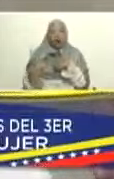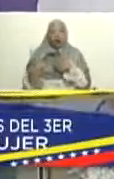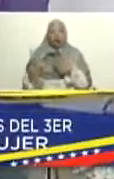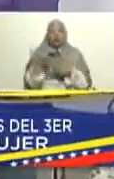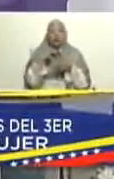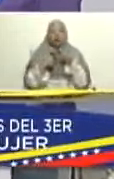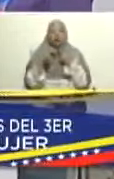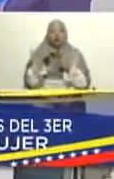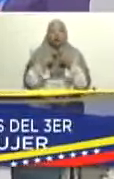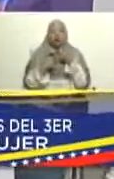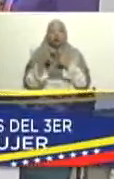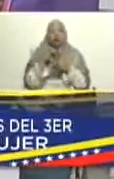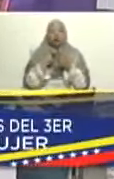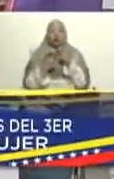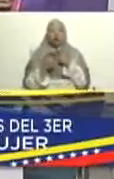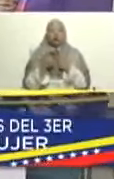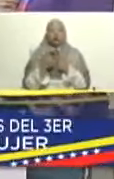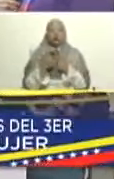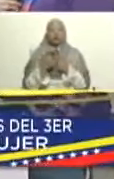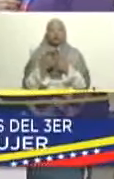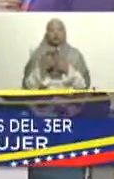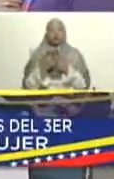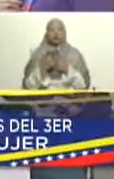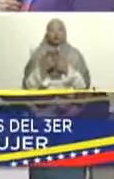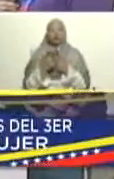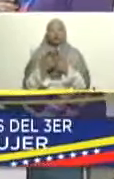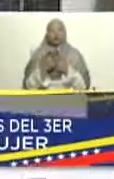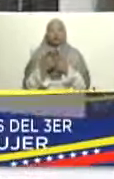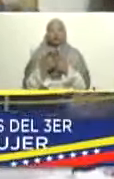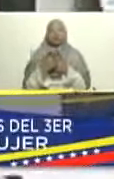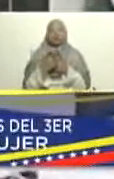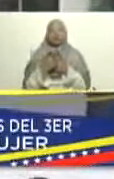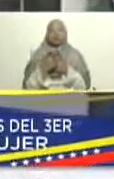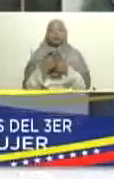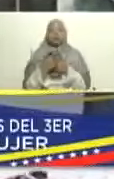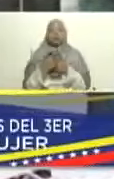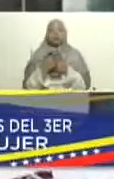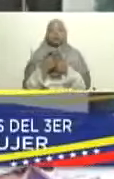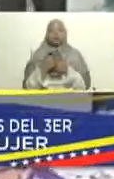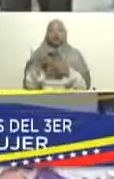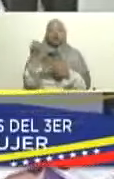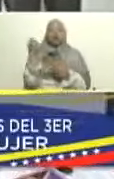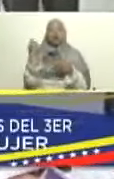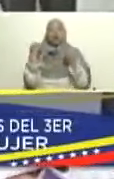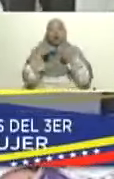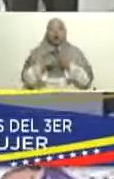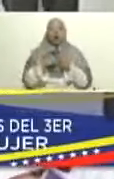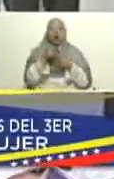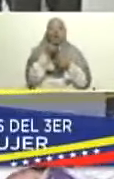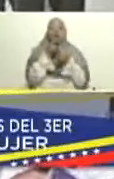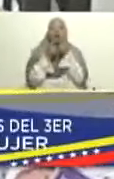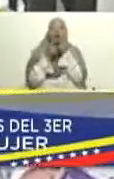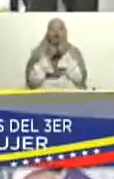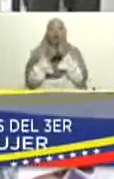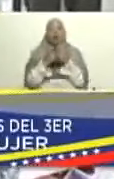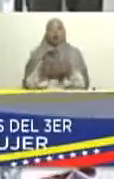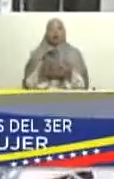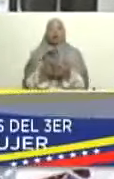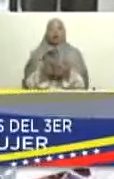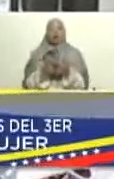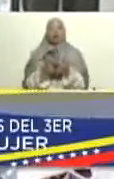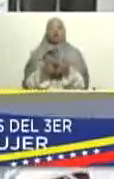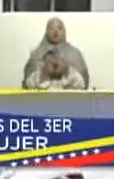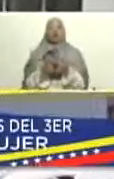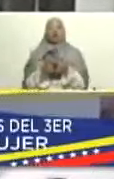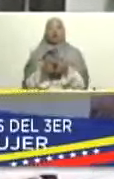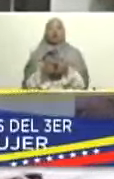color, ¿ah? Y además el suéter, ese detalle. Sí. Bueno, una